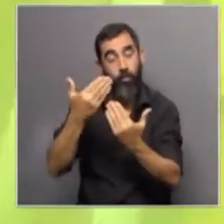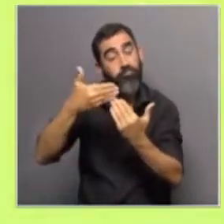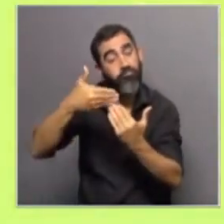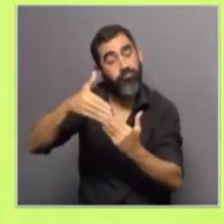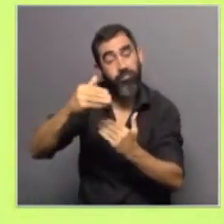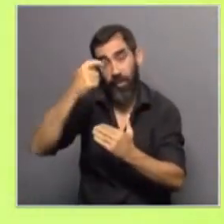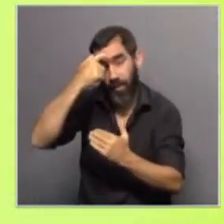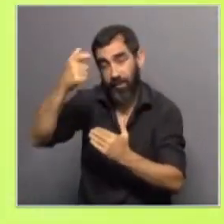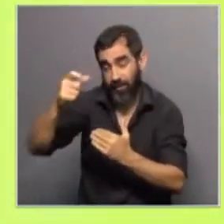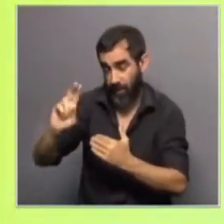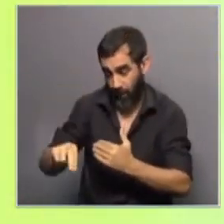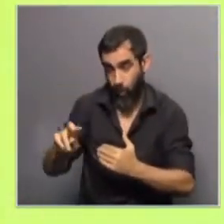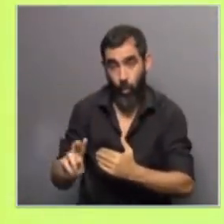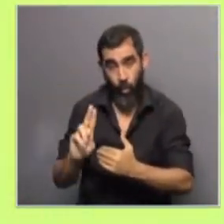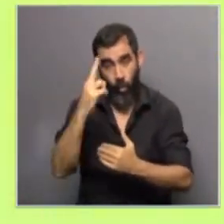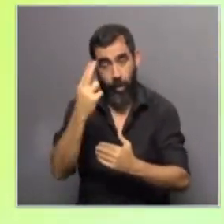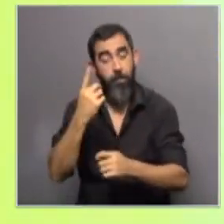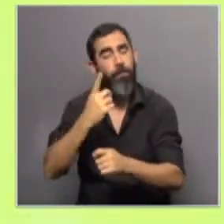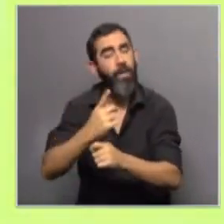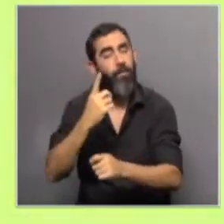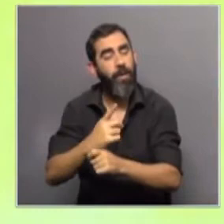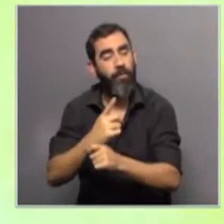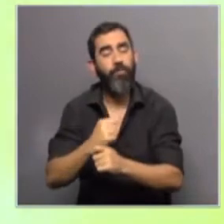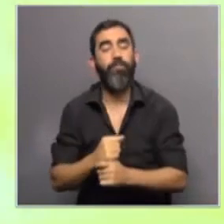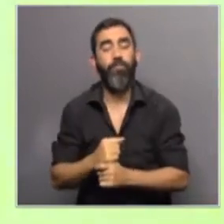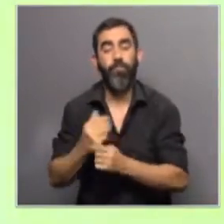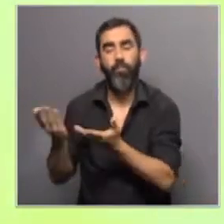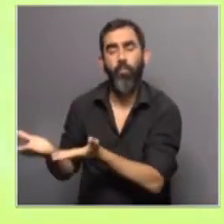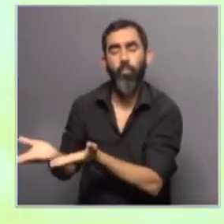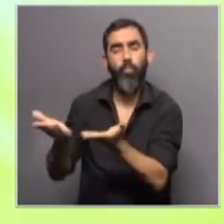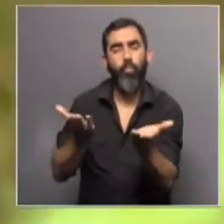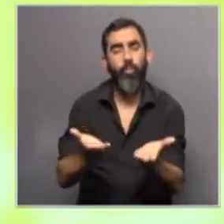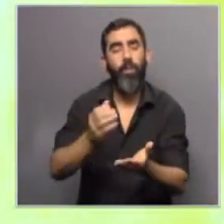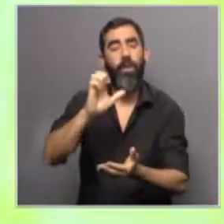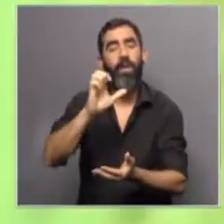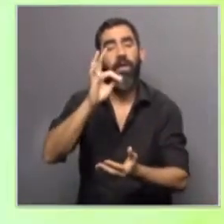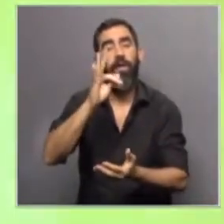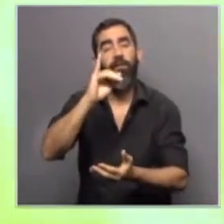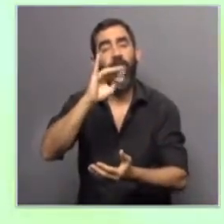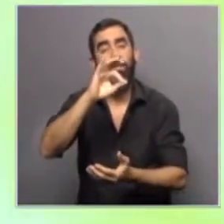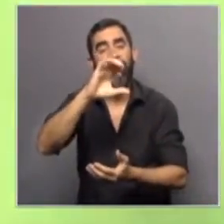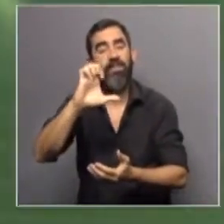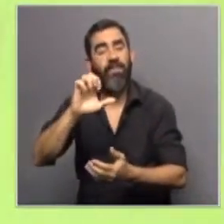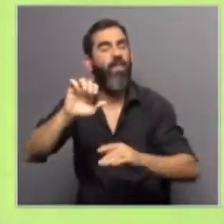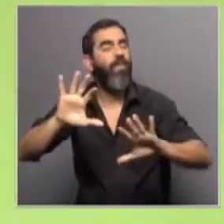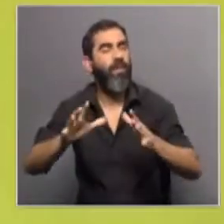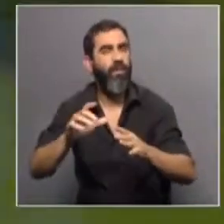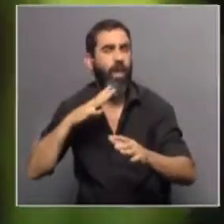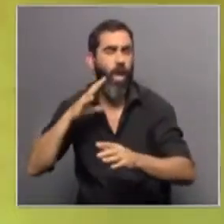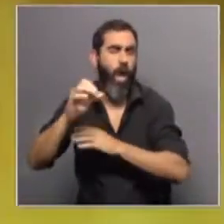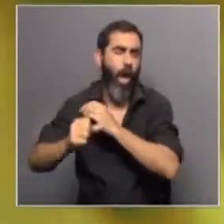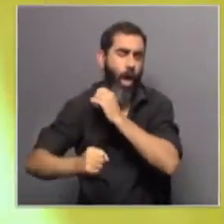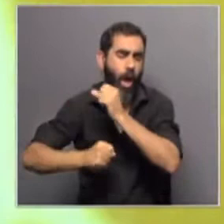la ciencia de Uruguay. En primer término, vamos a presentar a EFICE, la empresa EFICE, que desde hace